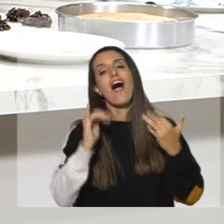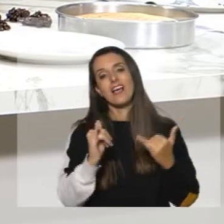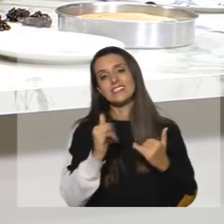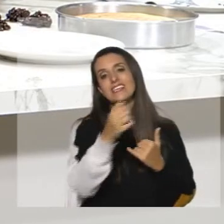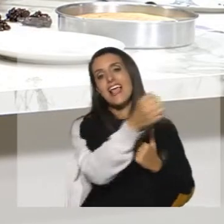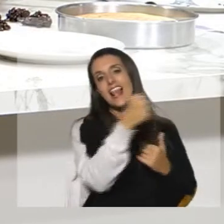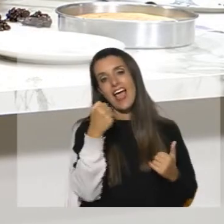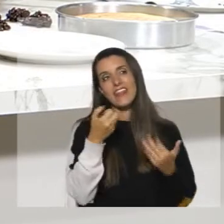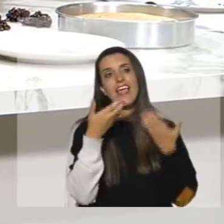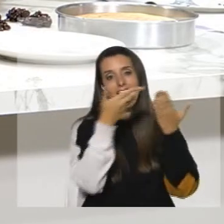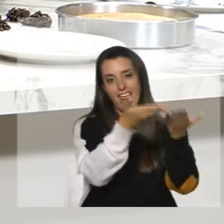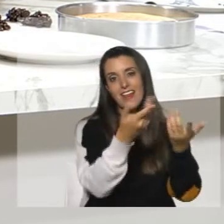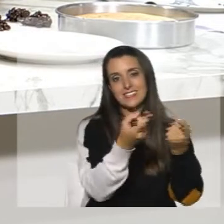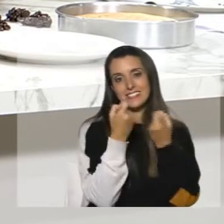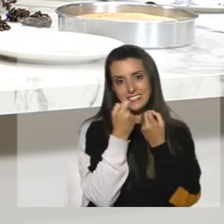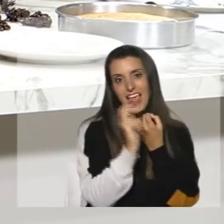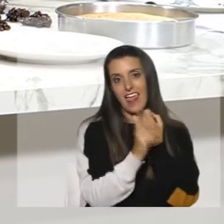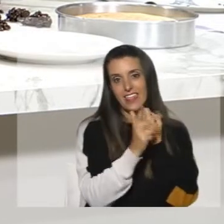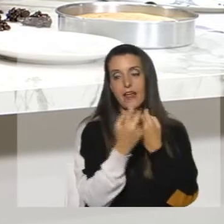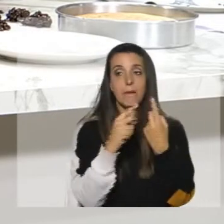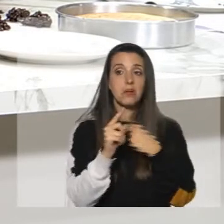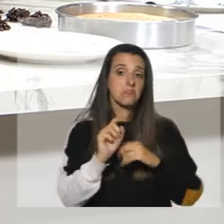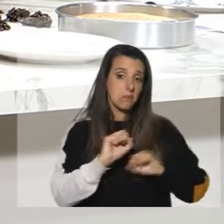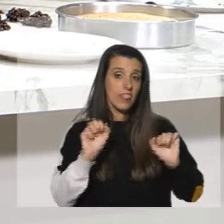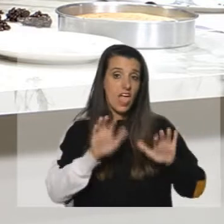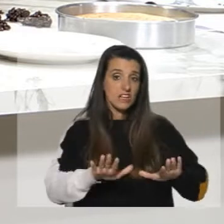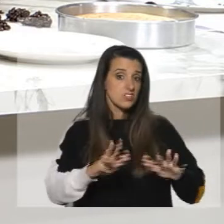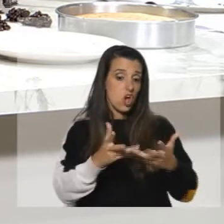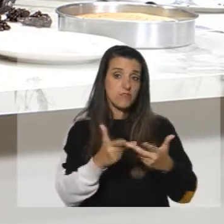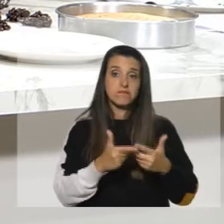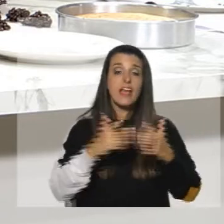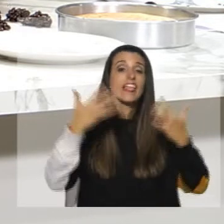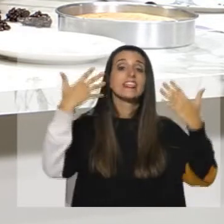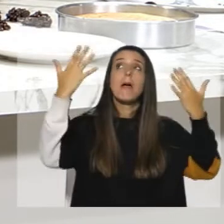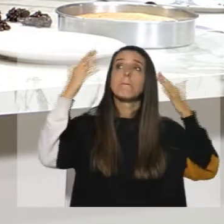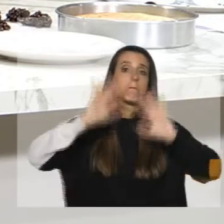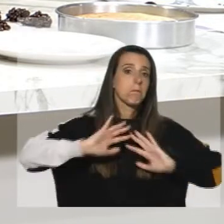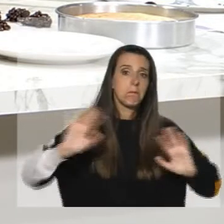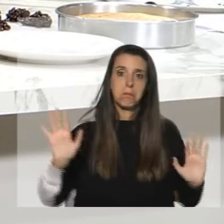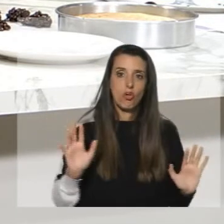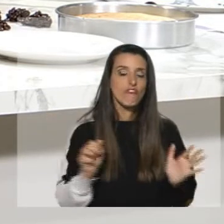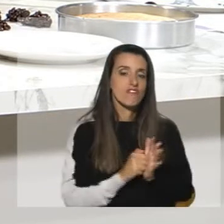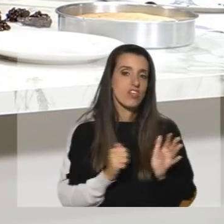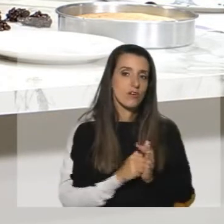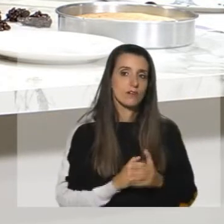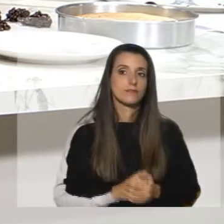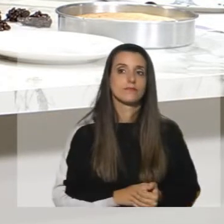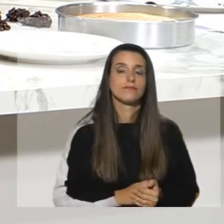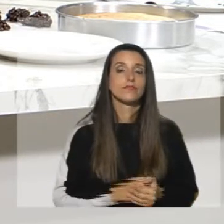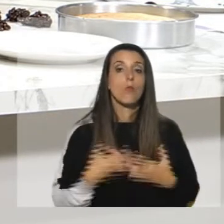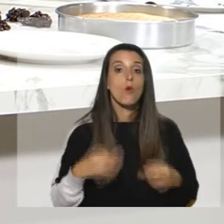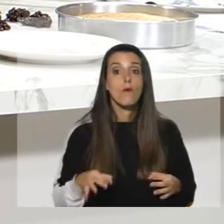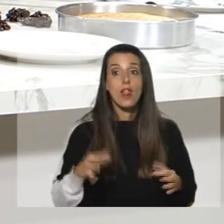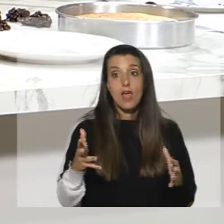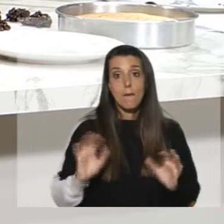me demoran mucho. Pero si no, lo ideal es dejarlo así armadito a temperatura ambiente Perfecto. Que se va a cristalizar. Muy bien, mientras que seguimos